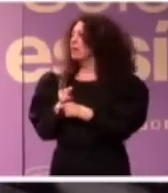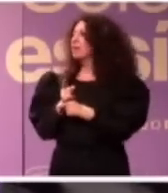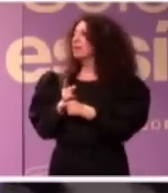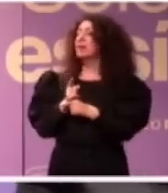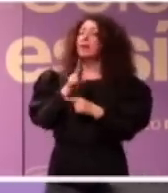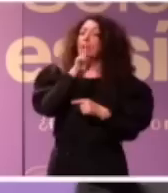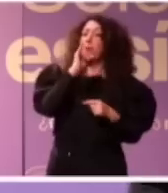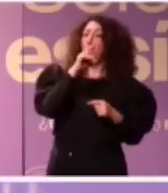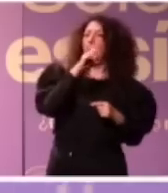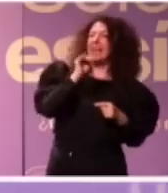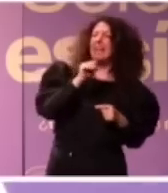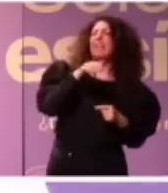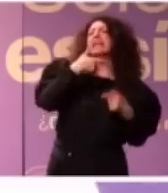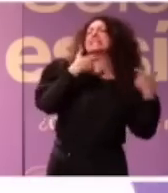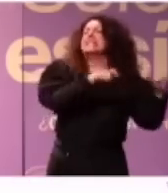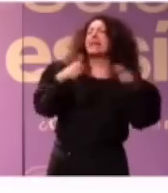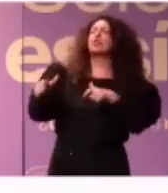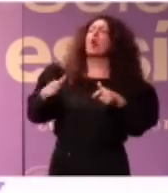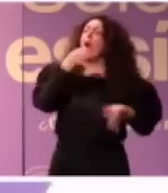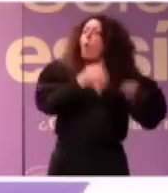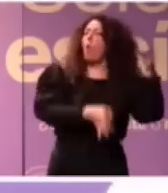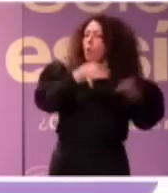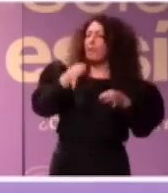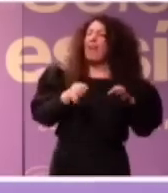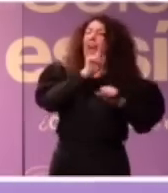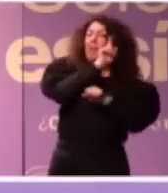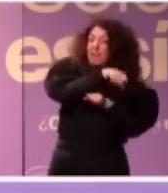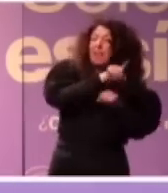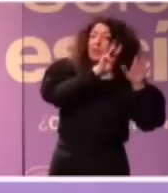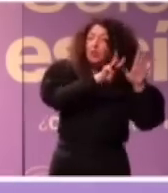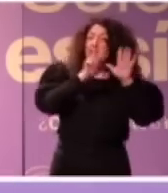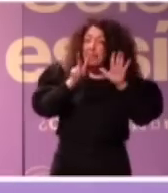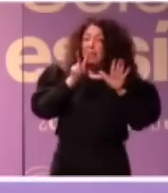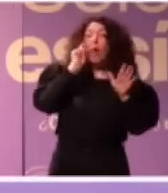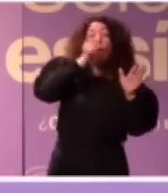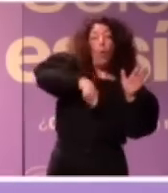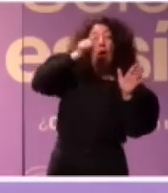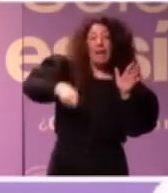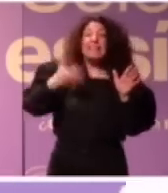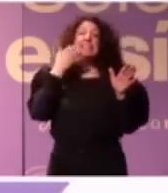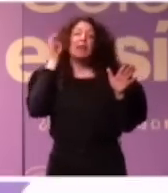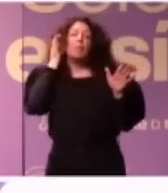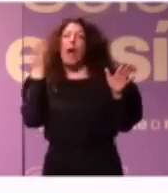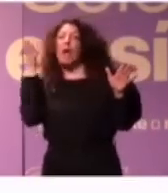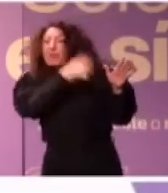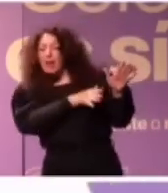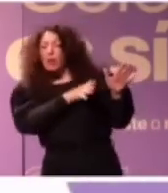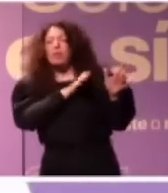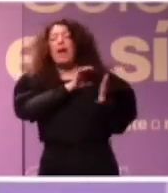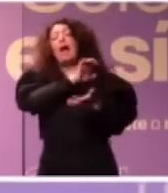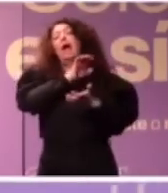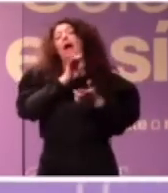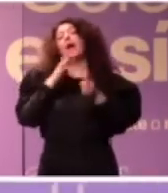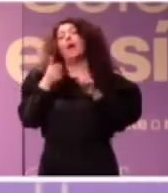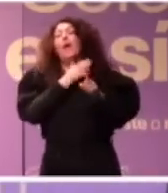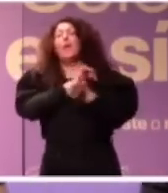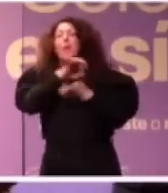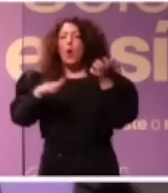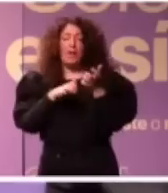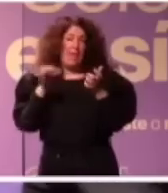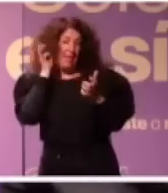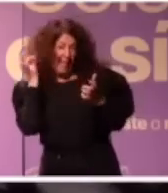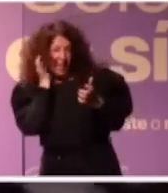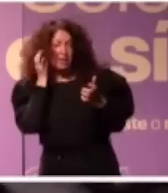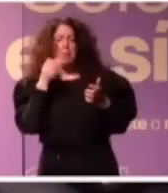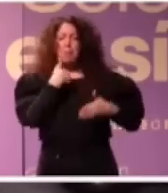Vicky. Hubo 187 jueces que dijeron, cuando una mujer denunciaba violencia de género, dejaron paralizados sus